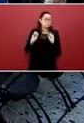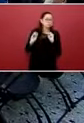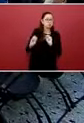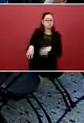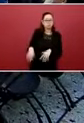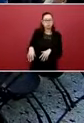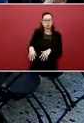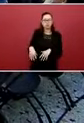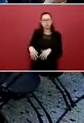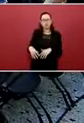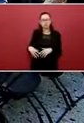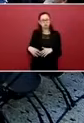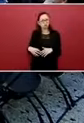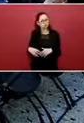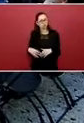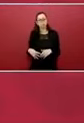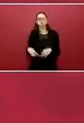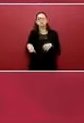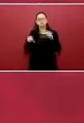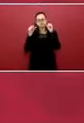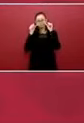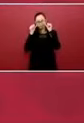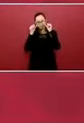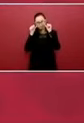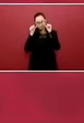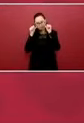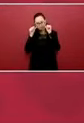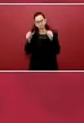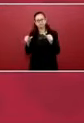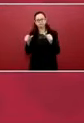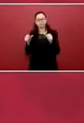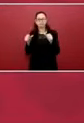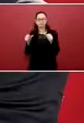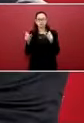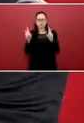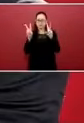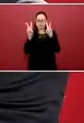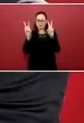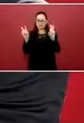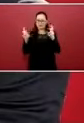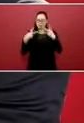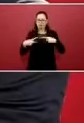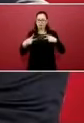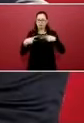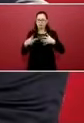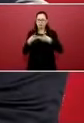de atender el caso de desaparecidos.